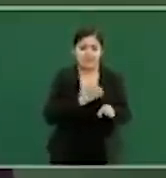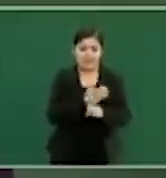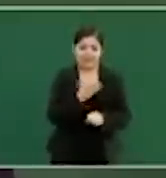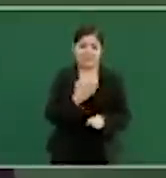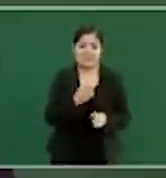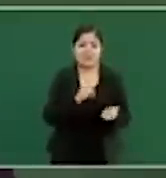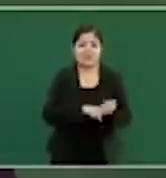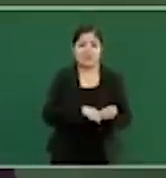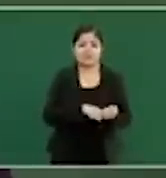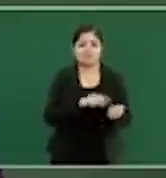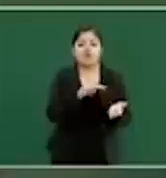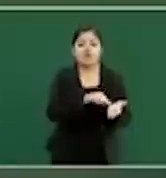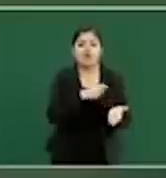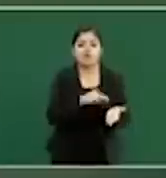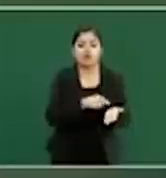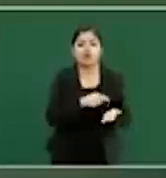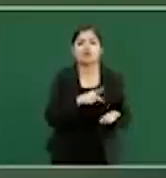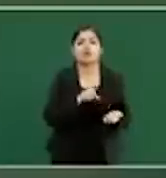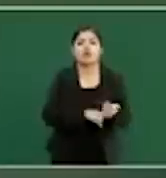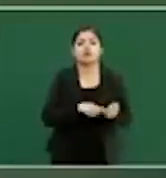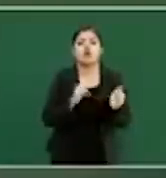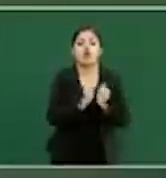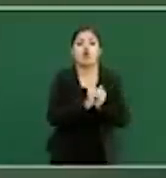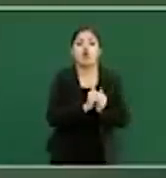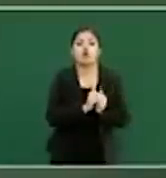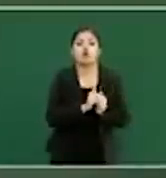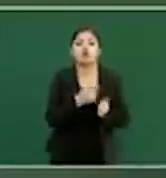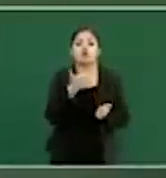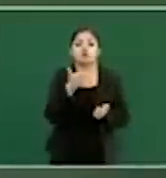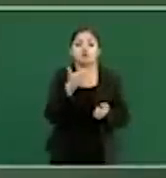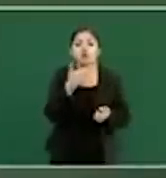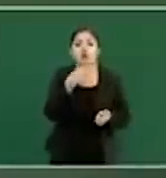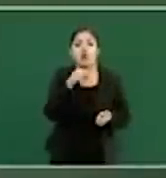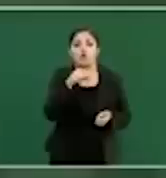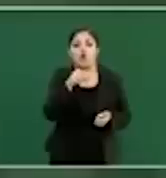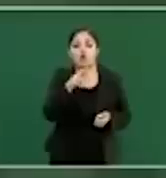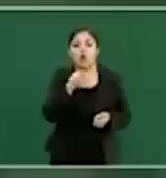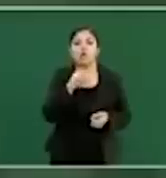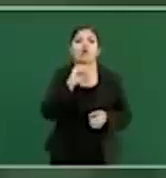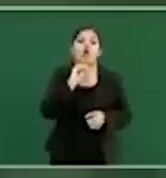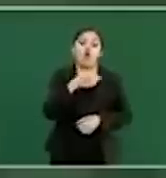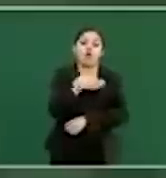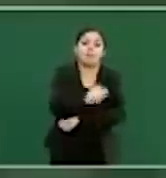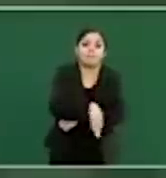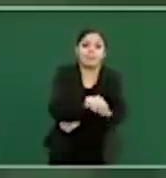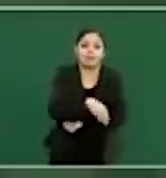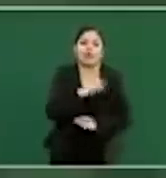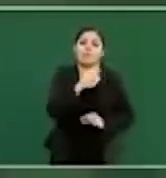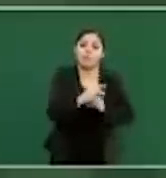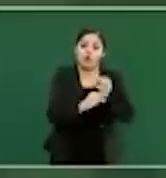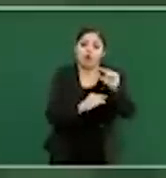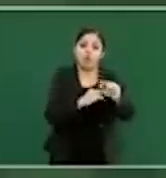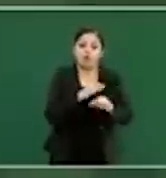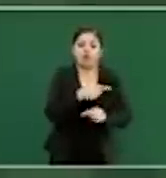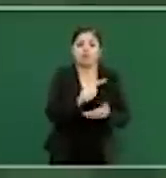contratados por honorarios o de manera eventual, y poco a poco se les tiene que ir